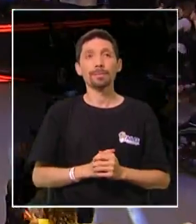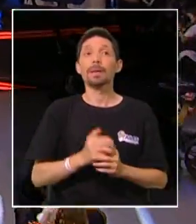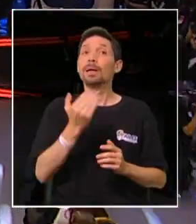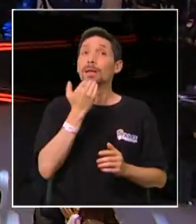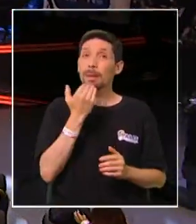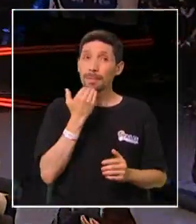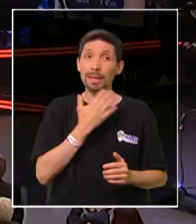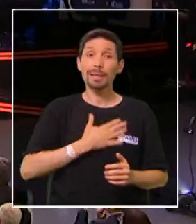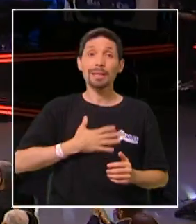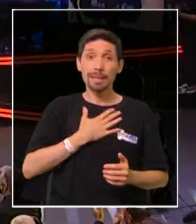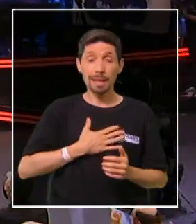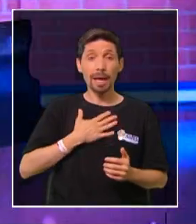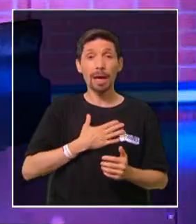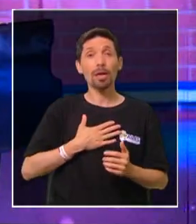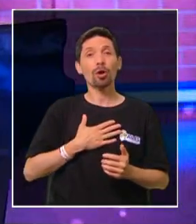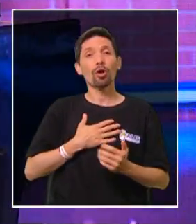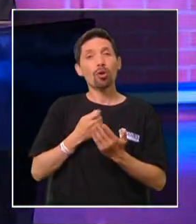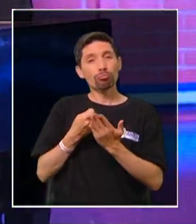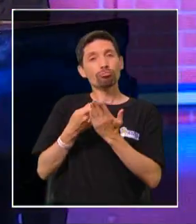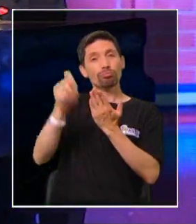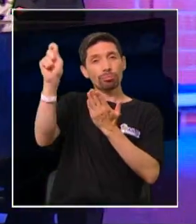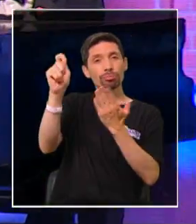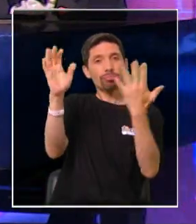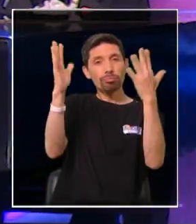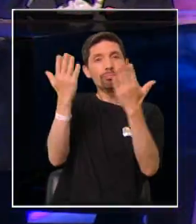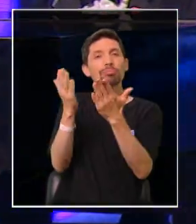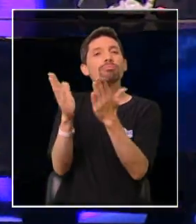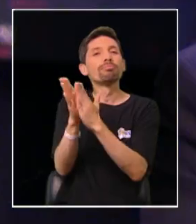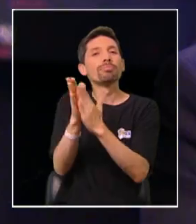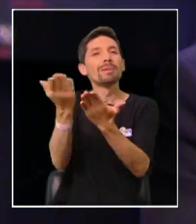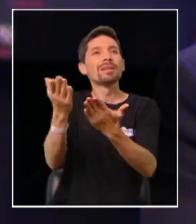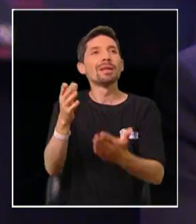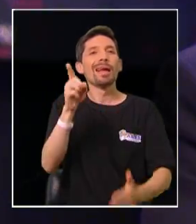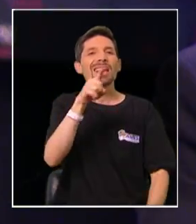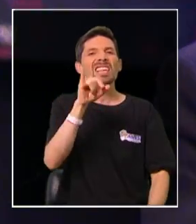También quiero reconocer en la primera fila a Jimena Casarejo,